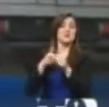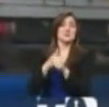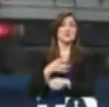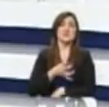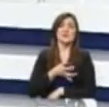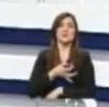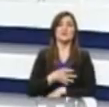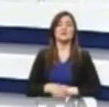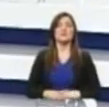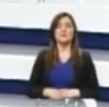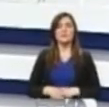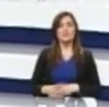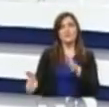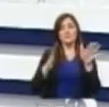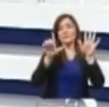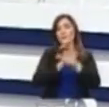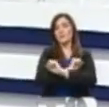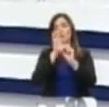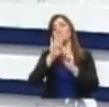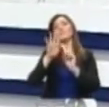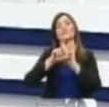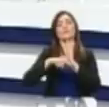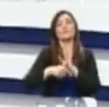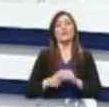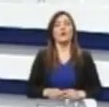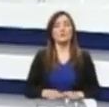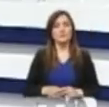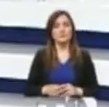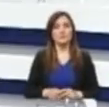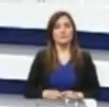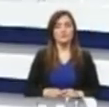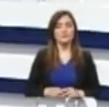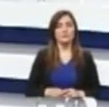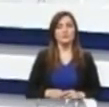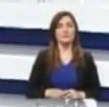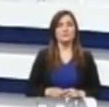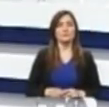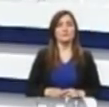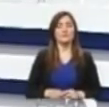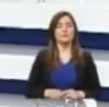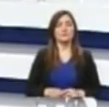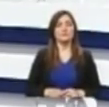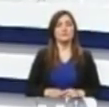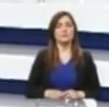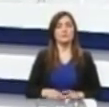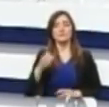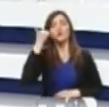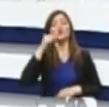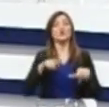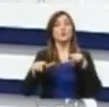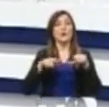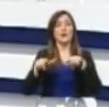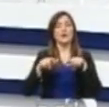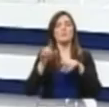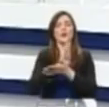24 horas. 7 de la mañana con 44 minutos. Un aparatoso accidente de tránsito se registró en el sector del Inca. Esto es en el norte